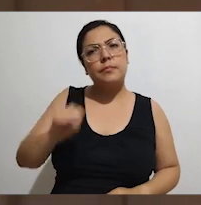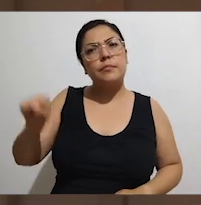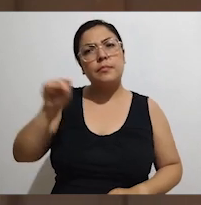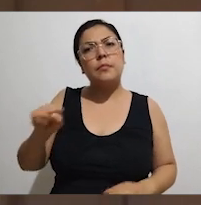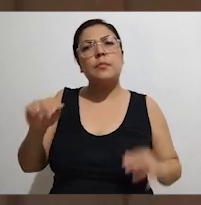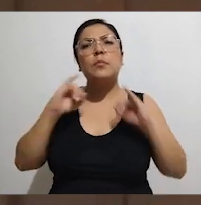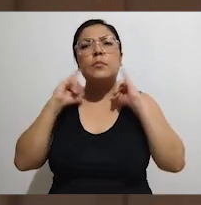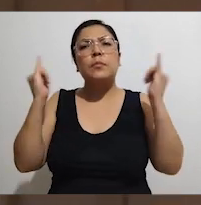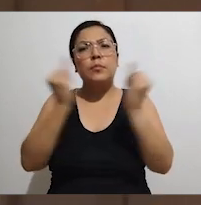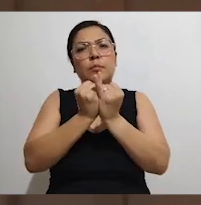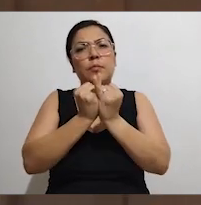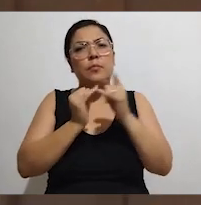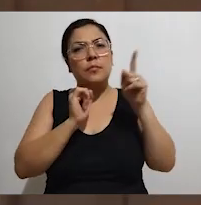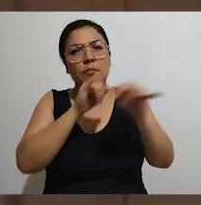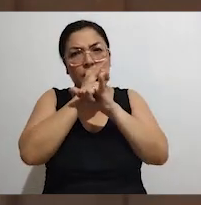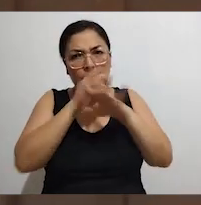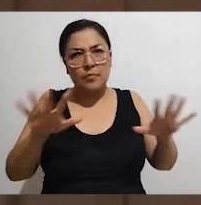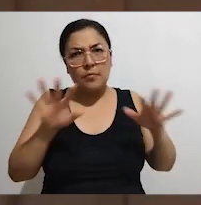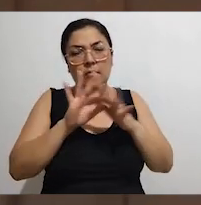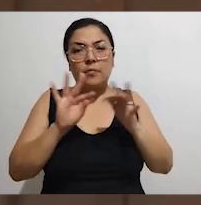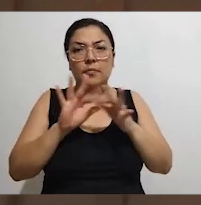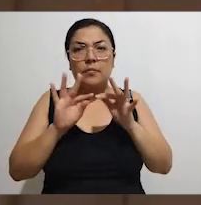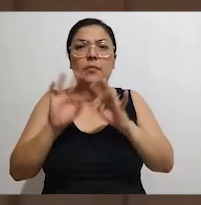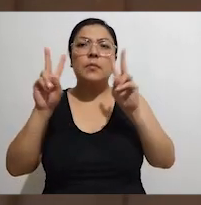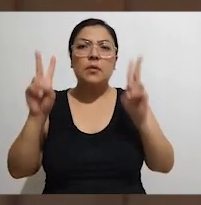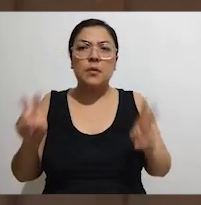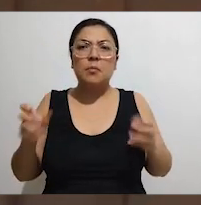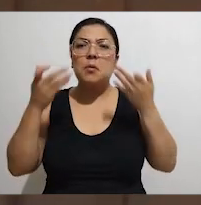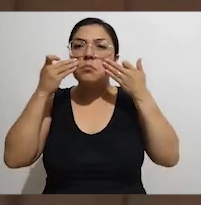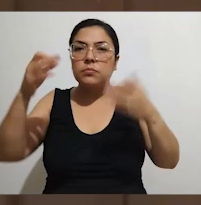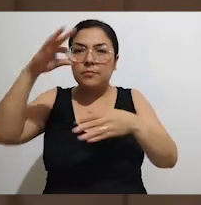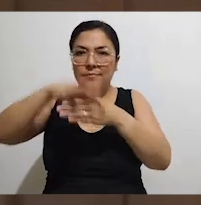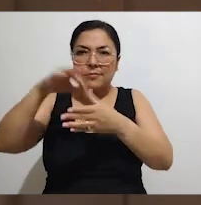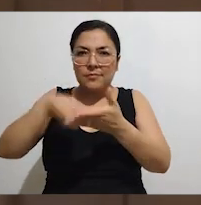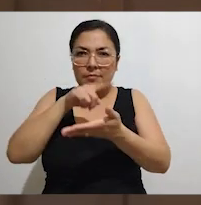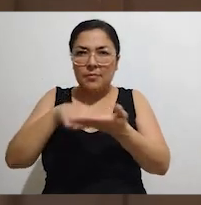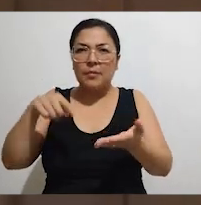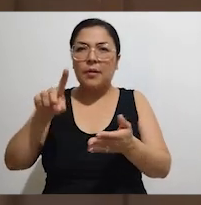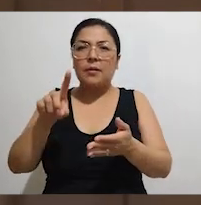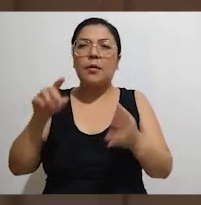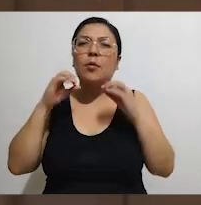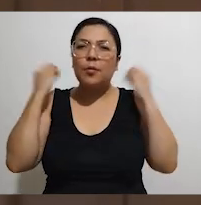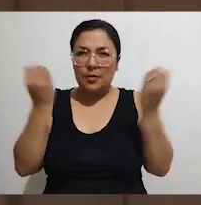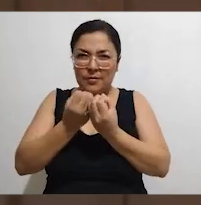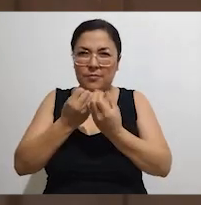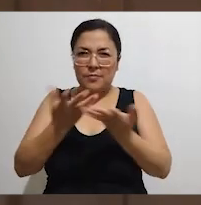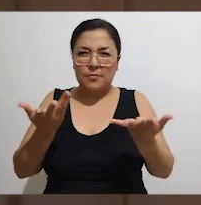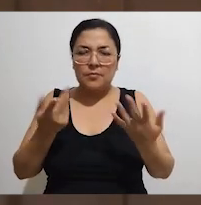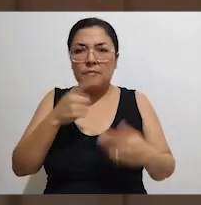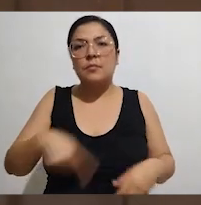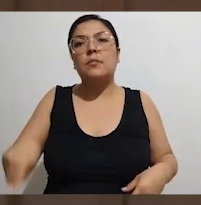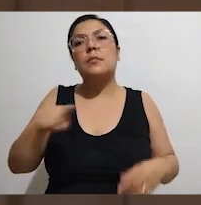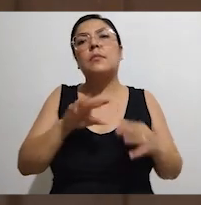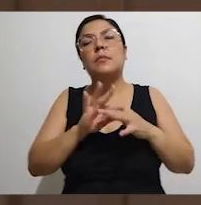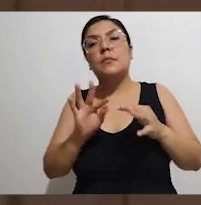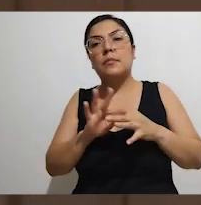reunión informativa con los observadores electorales de organismos públicos locales, ahí les compartimos muchas de las